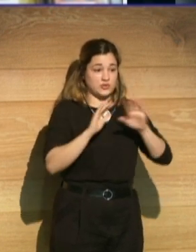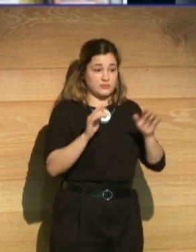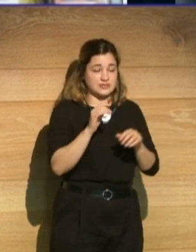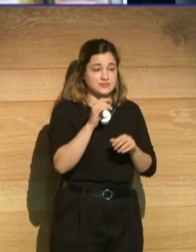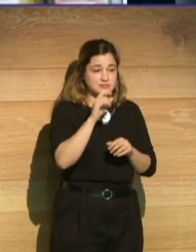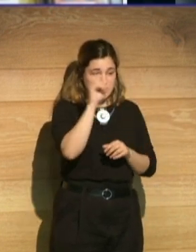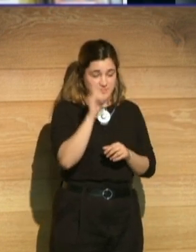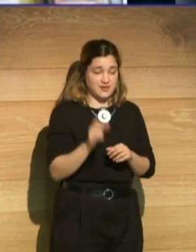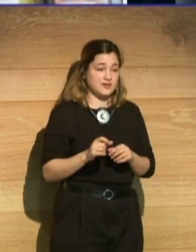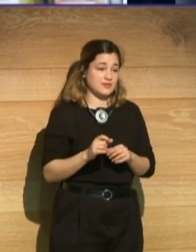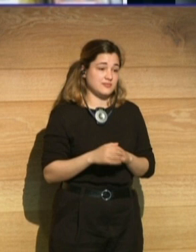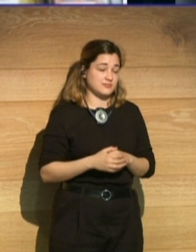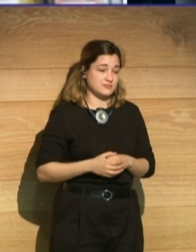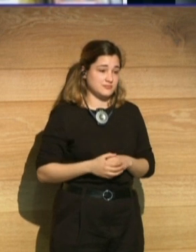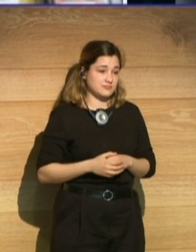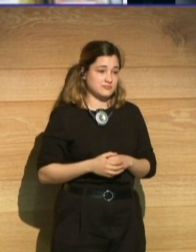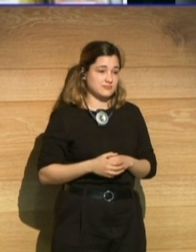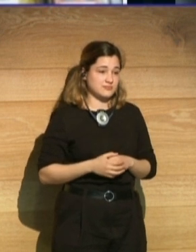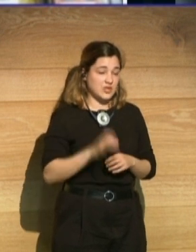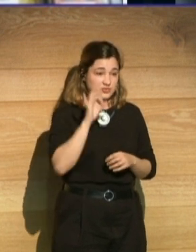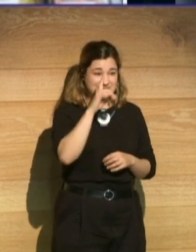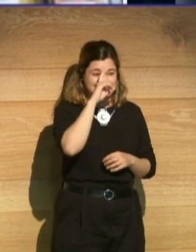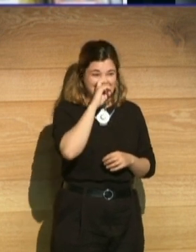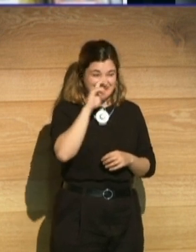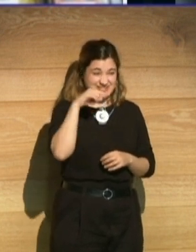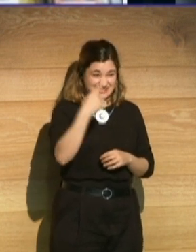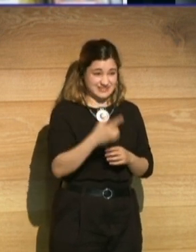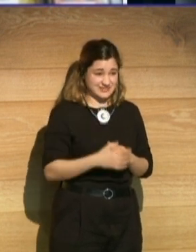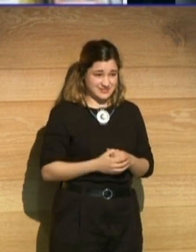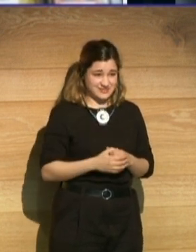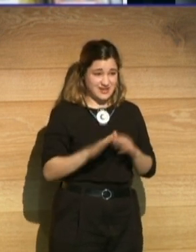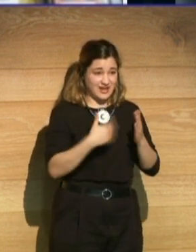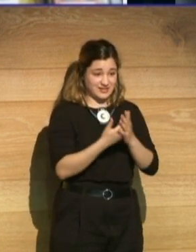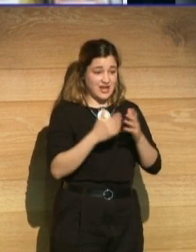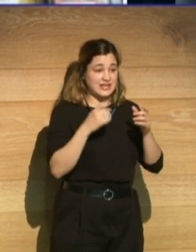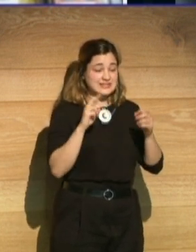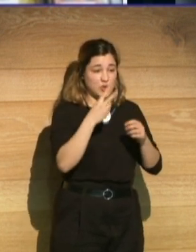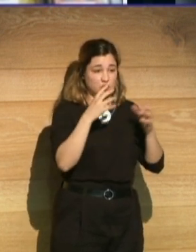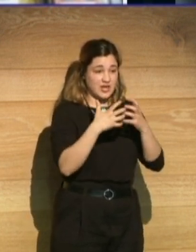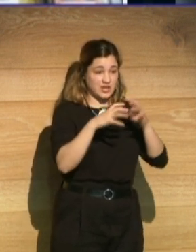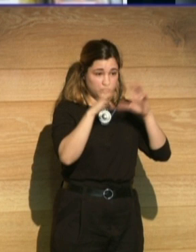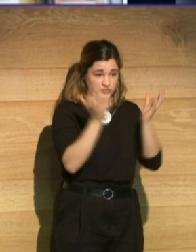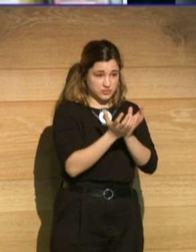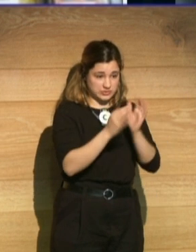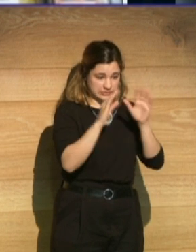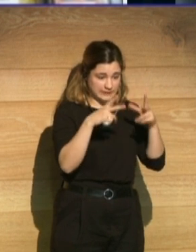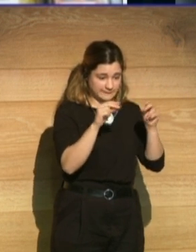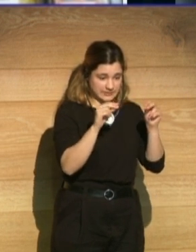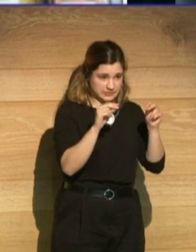Italia en los siguientes 15 años, hasta el final de la Segunda Guerra Mundial, y son unas